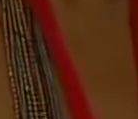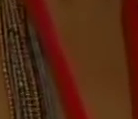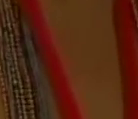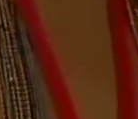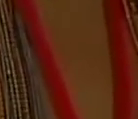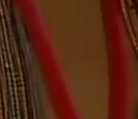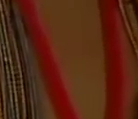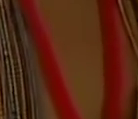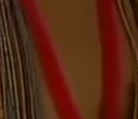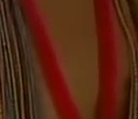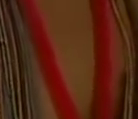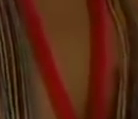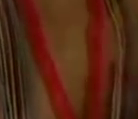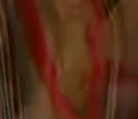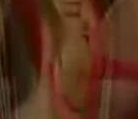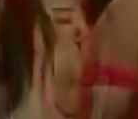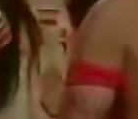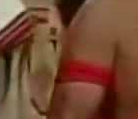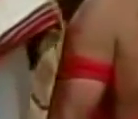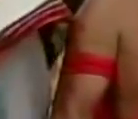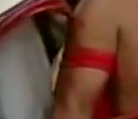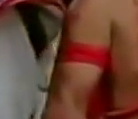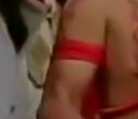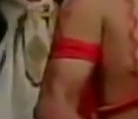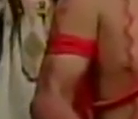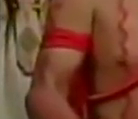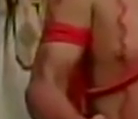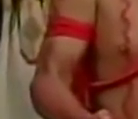se va a realizar en este momento. Gracias.